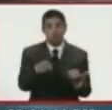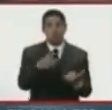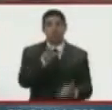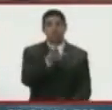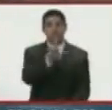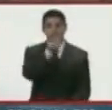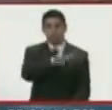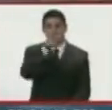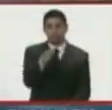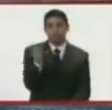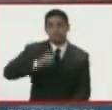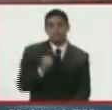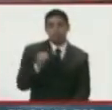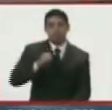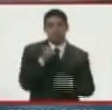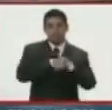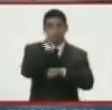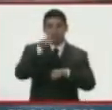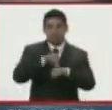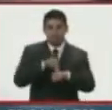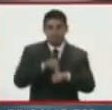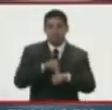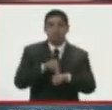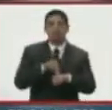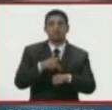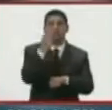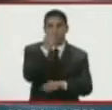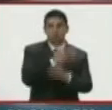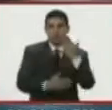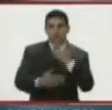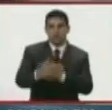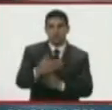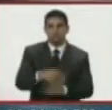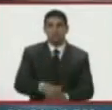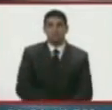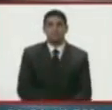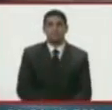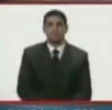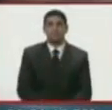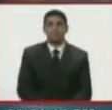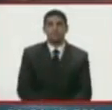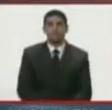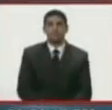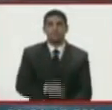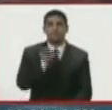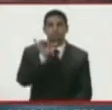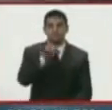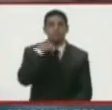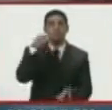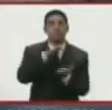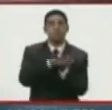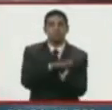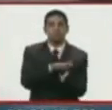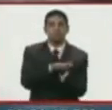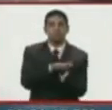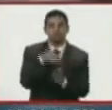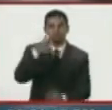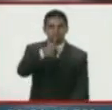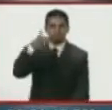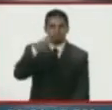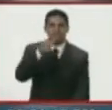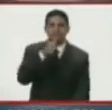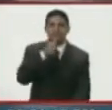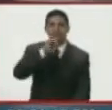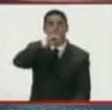de la Policía Nacional Bolivariana, donde uno resultó herido. Tenemos acá la información, el funcionario que resultó fallecido por impacto de bala se llama